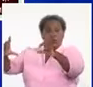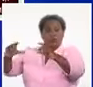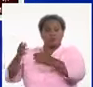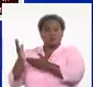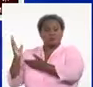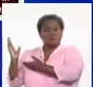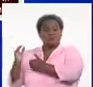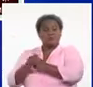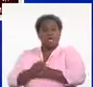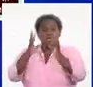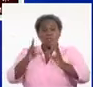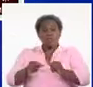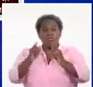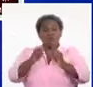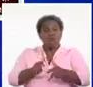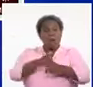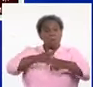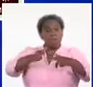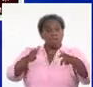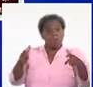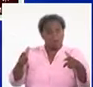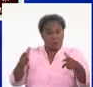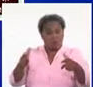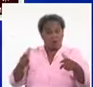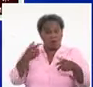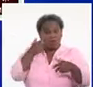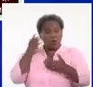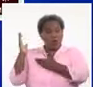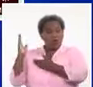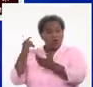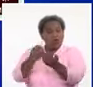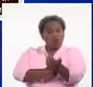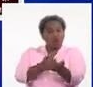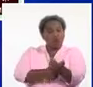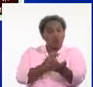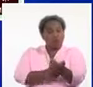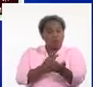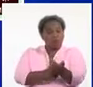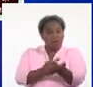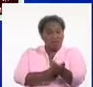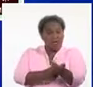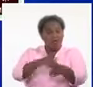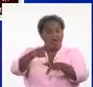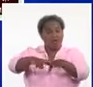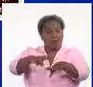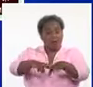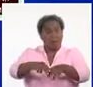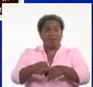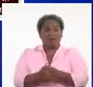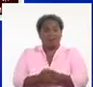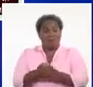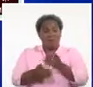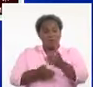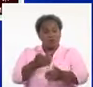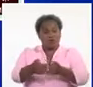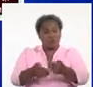La cifra mayor, como ya estamos acostumbrados, de la provincia de La Habana, que procesó el